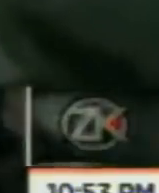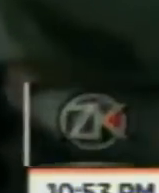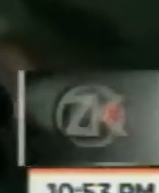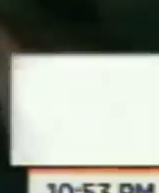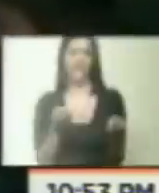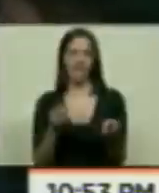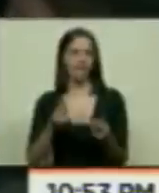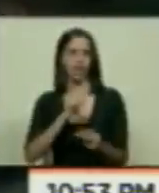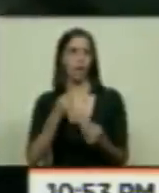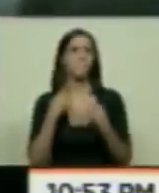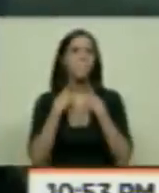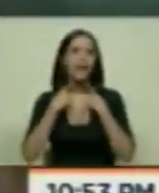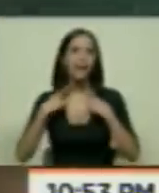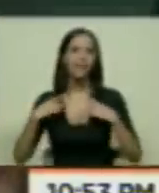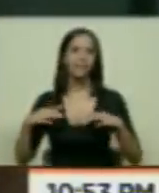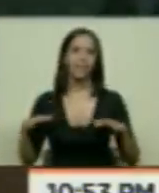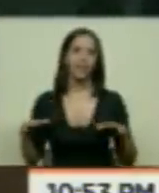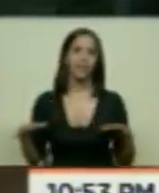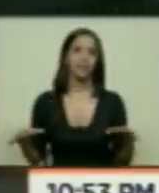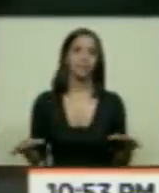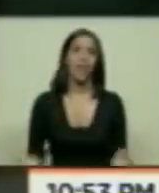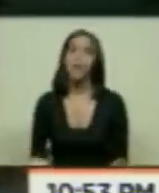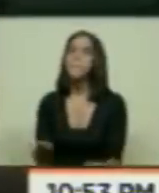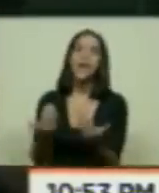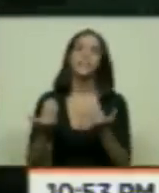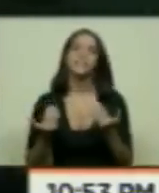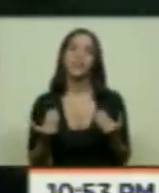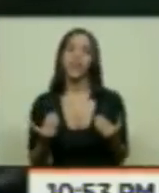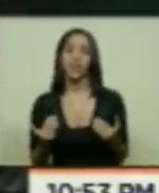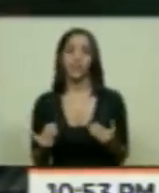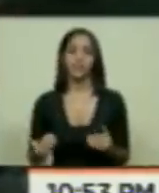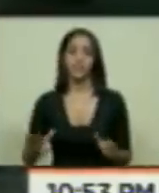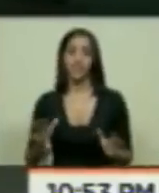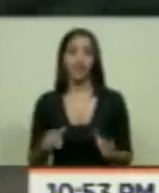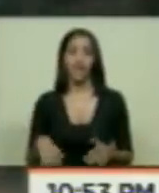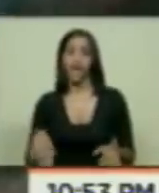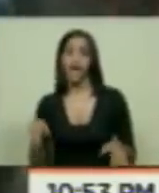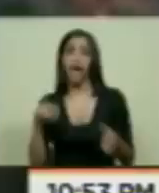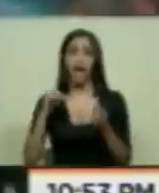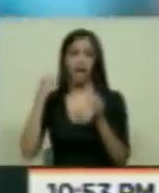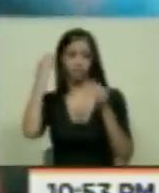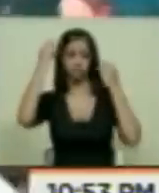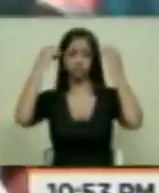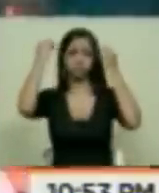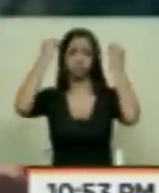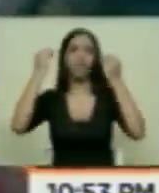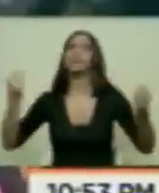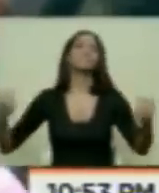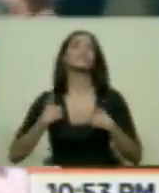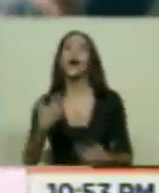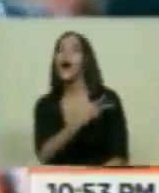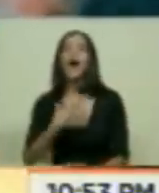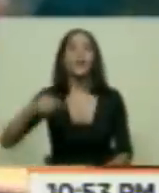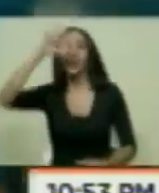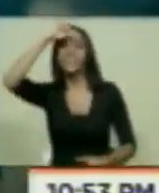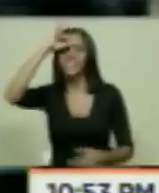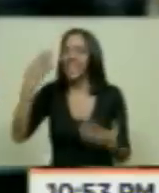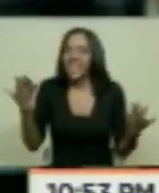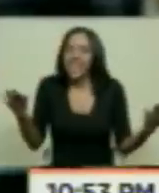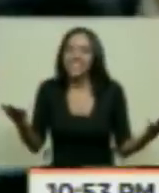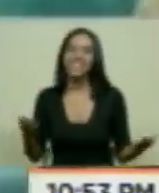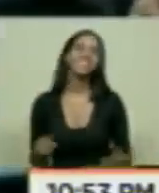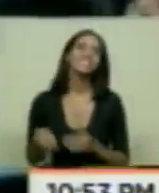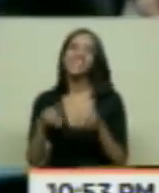pierda, me vienen a convidar a indefinirme. Yo no sé lo que es